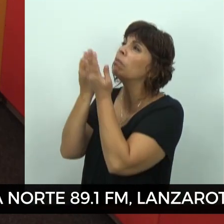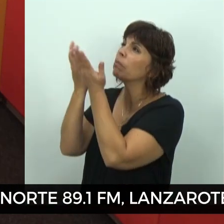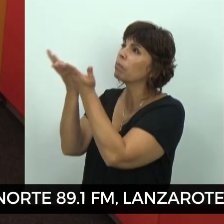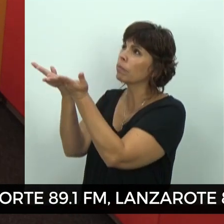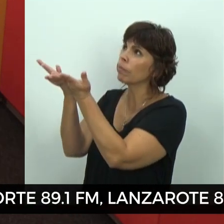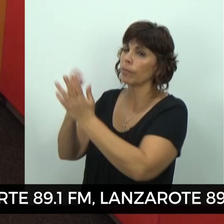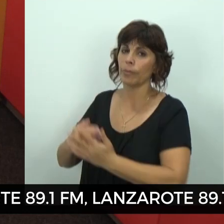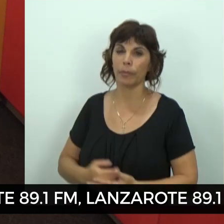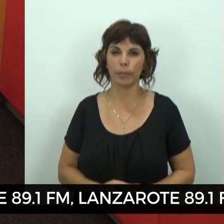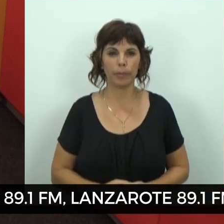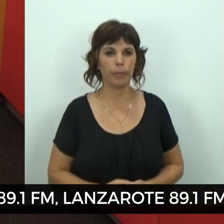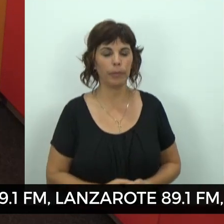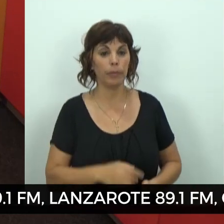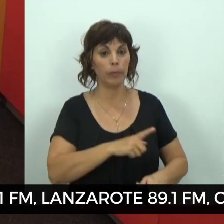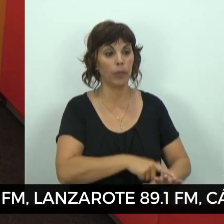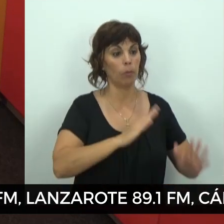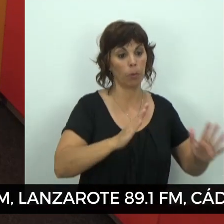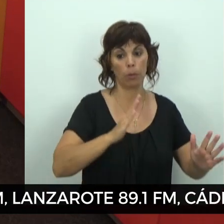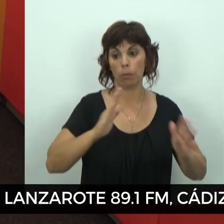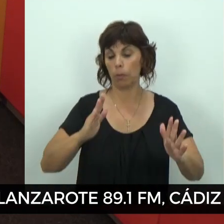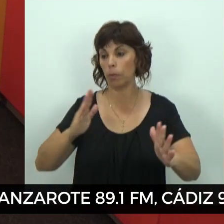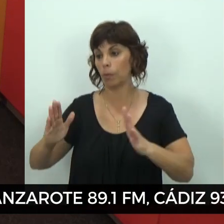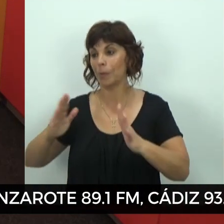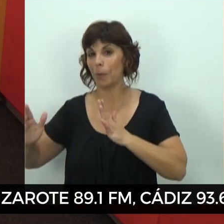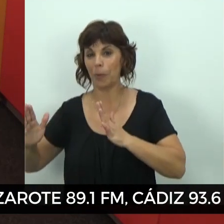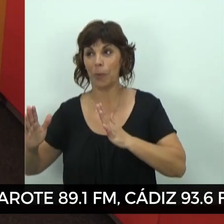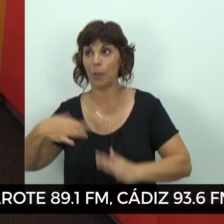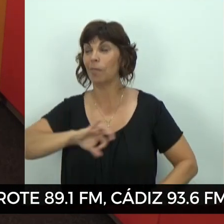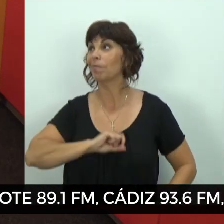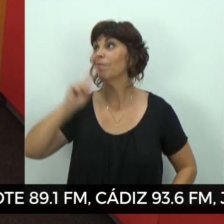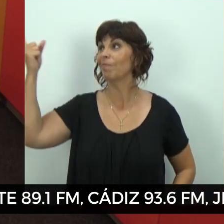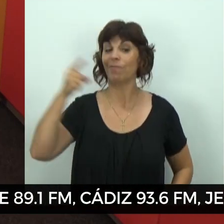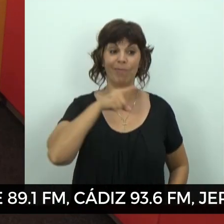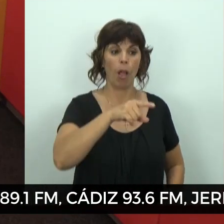Pero en todo momento Él está cerca con nosotros.